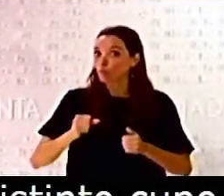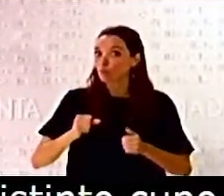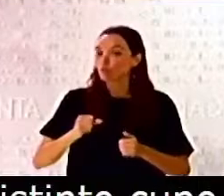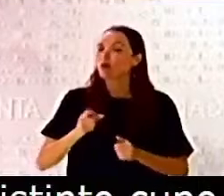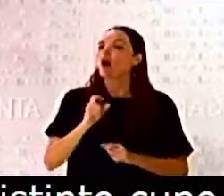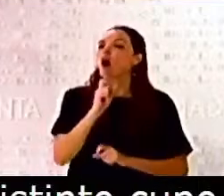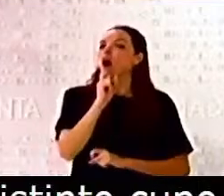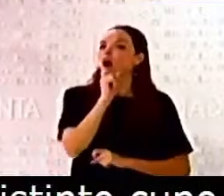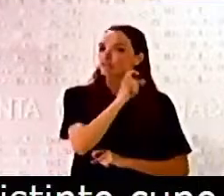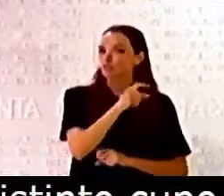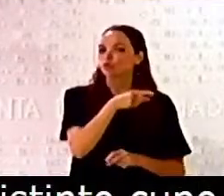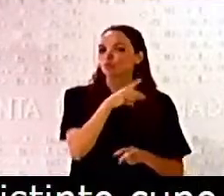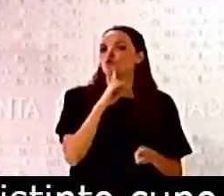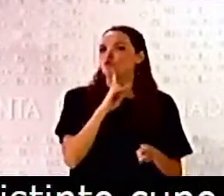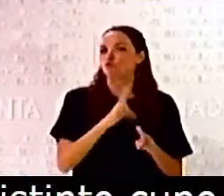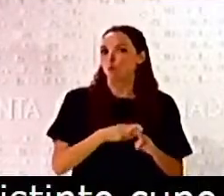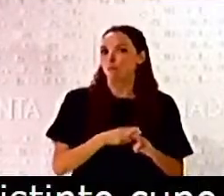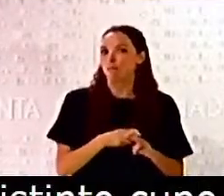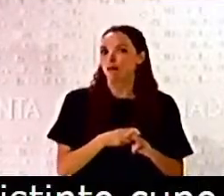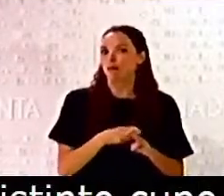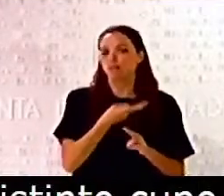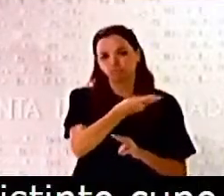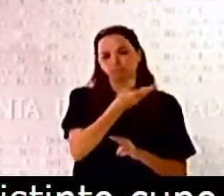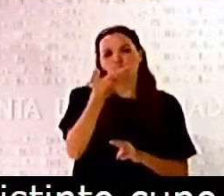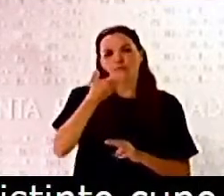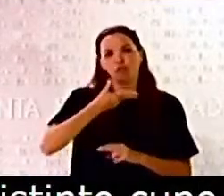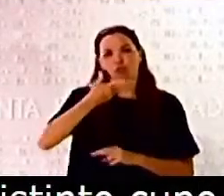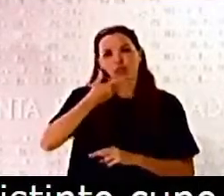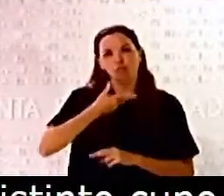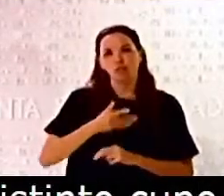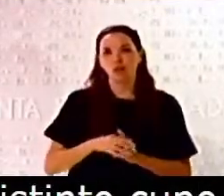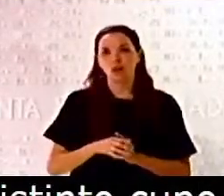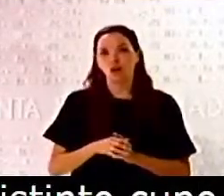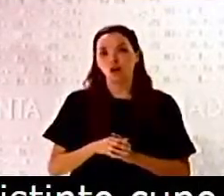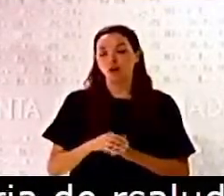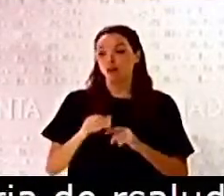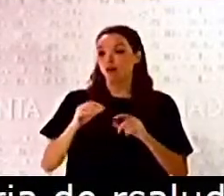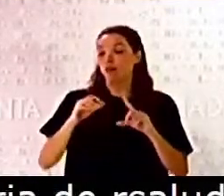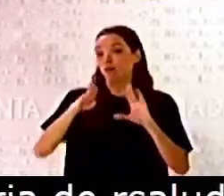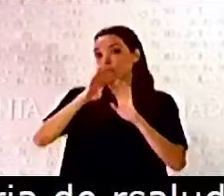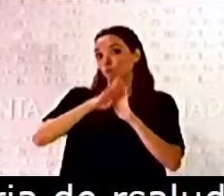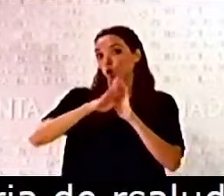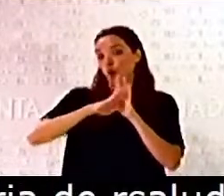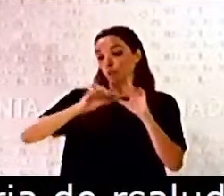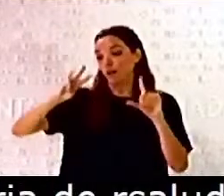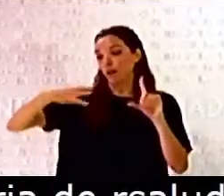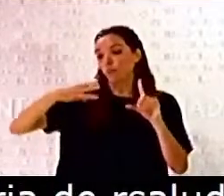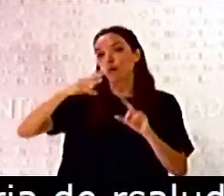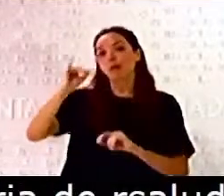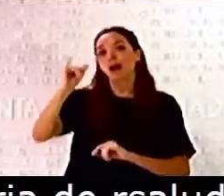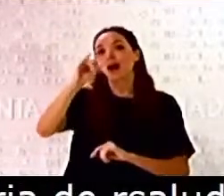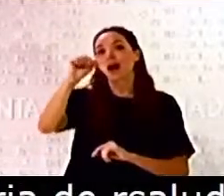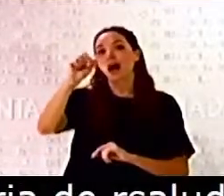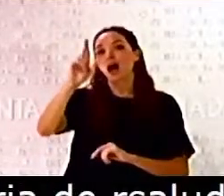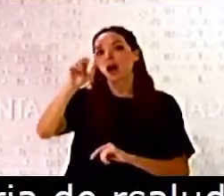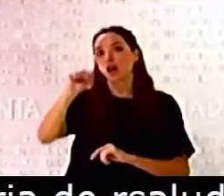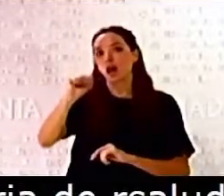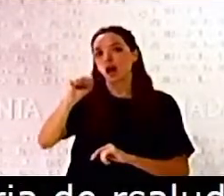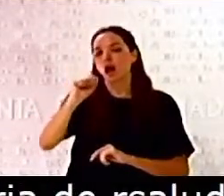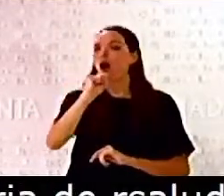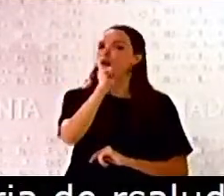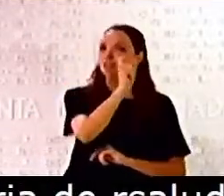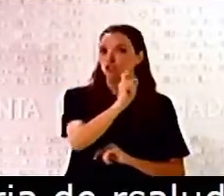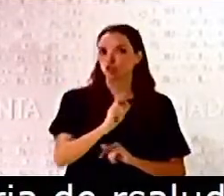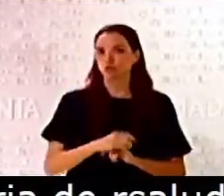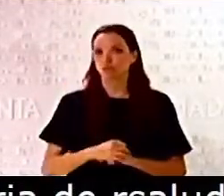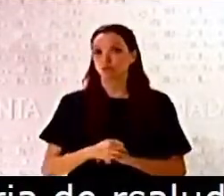de, los conocen, los tienen en su historia clínica, de Jara, los nombres para que sean ellos, su médico